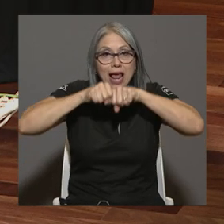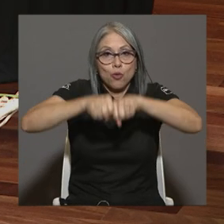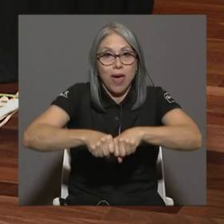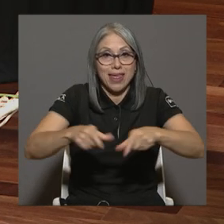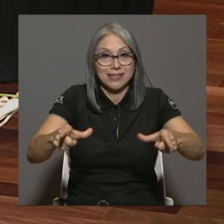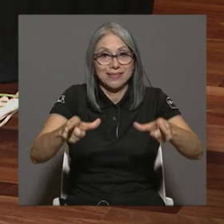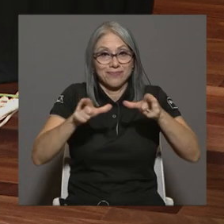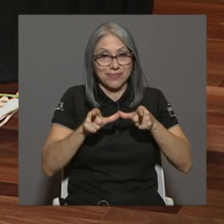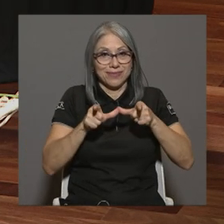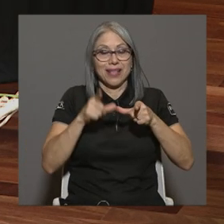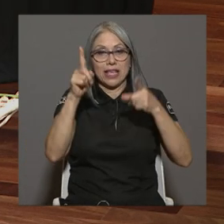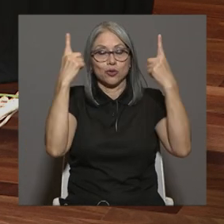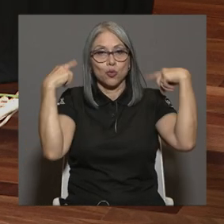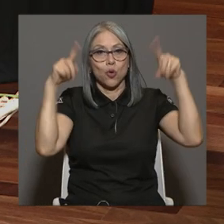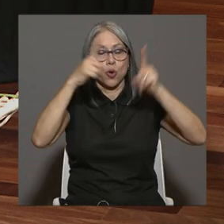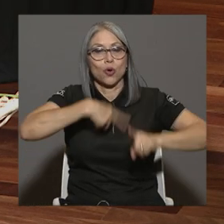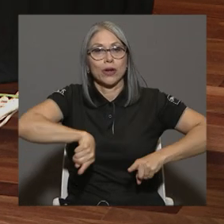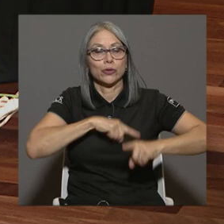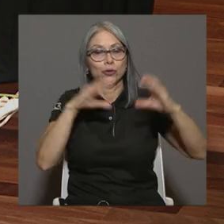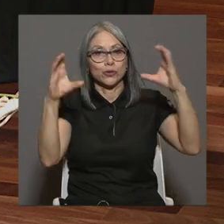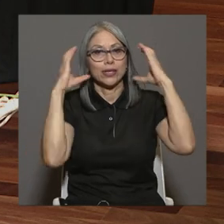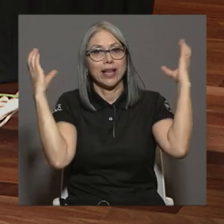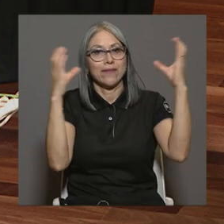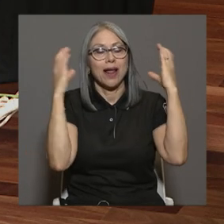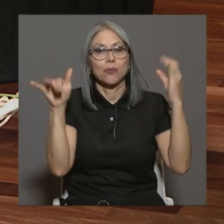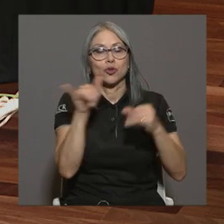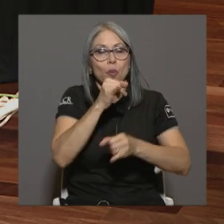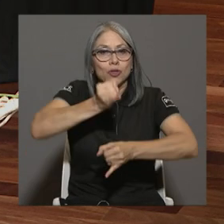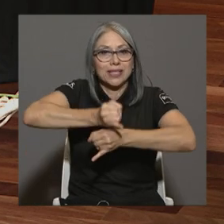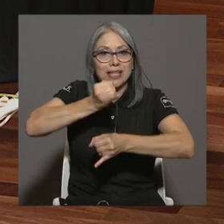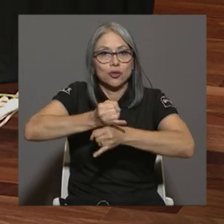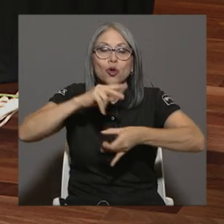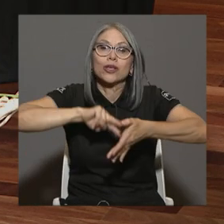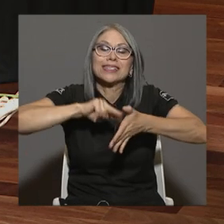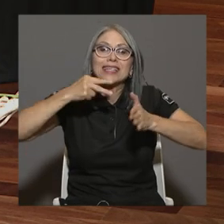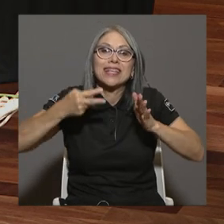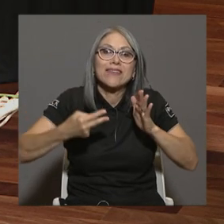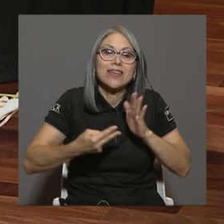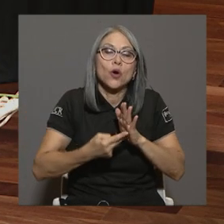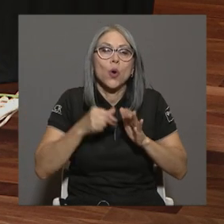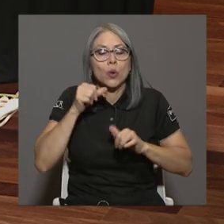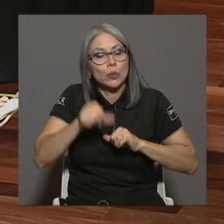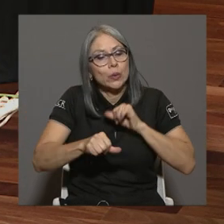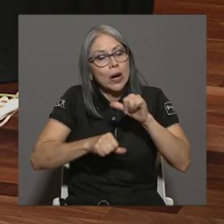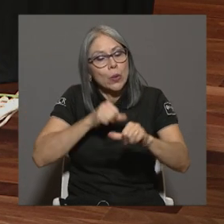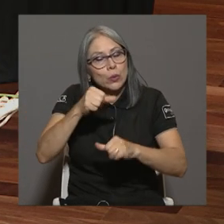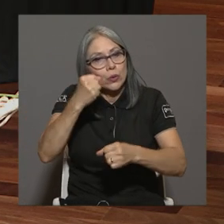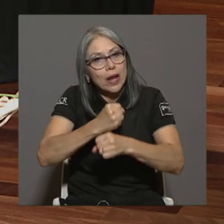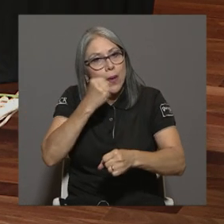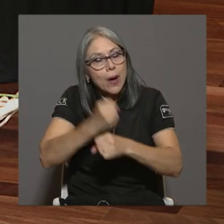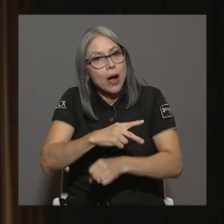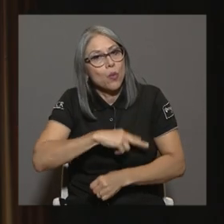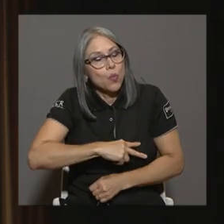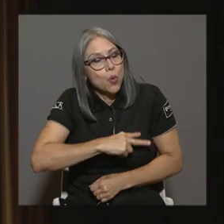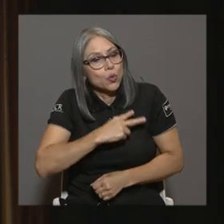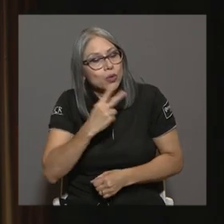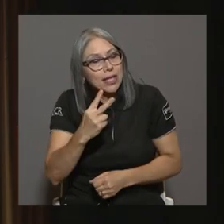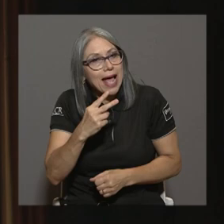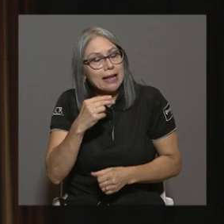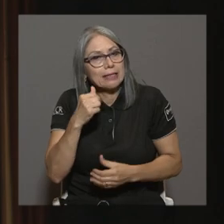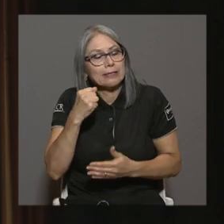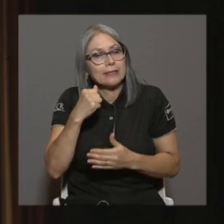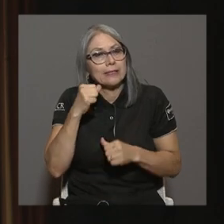que celebramos como institución, porque significó un arduo trabajo, voluntad y empeño en